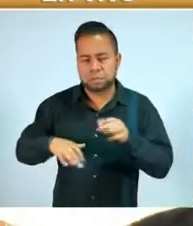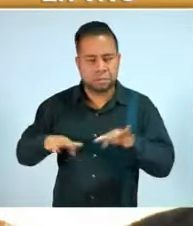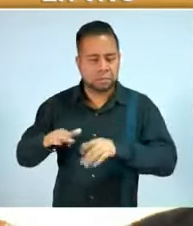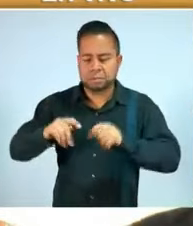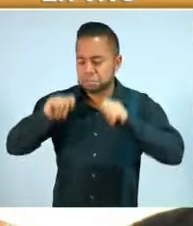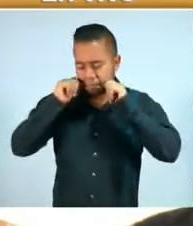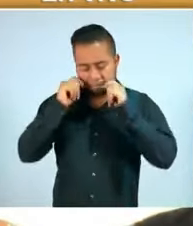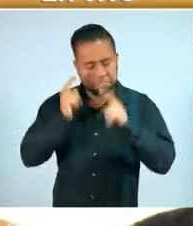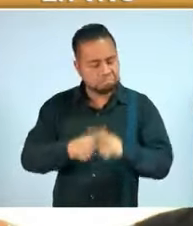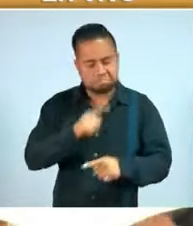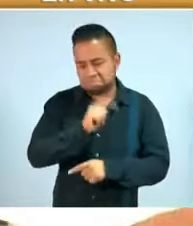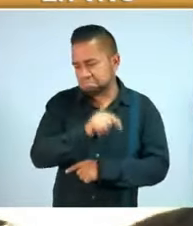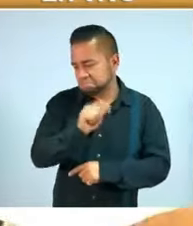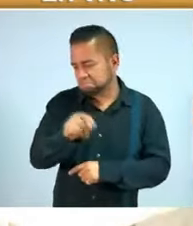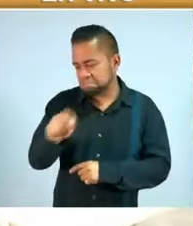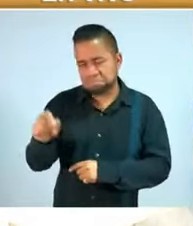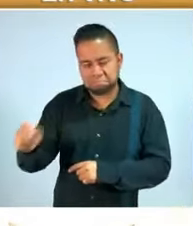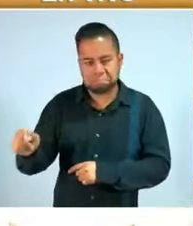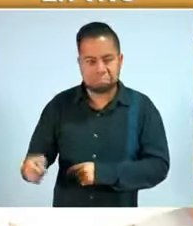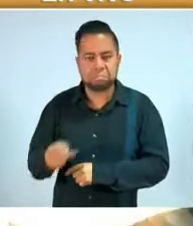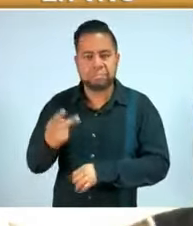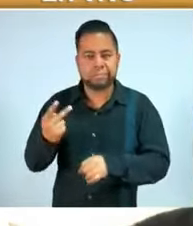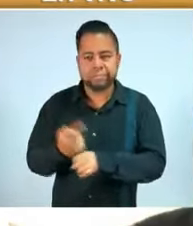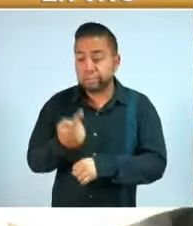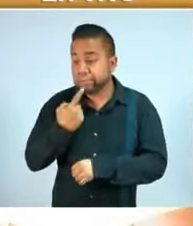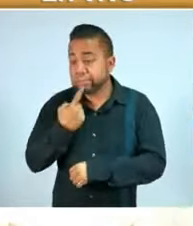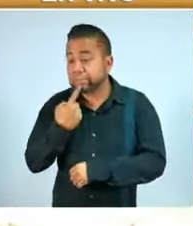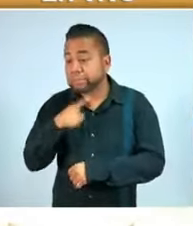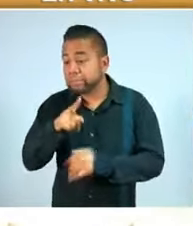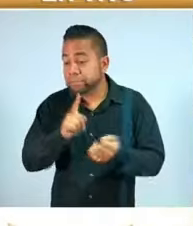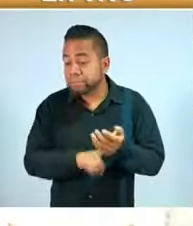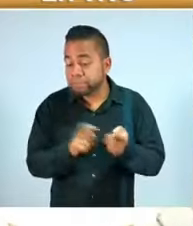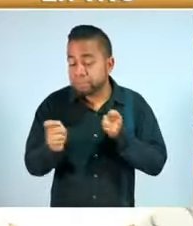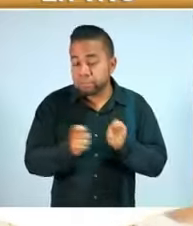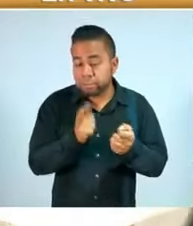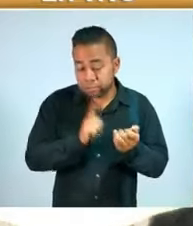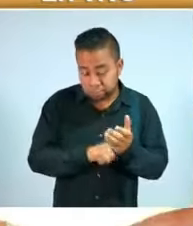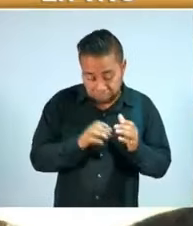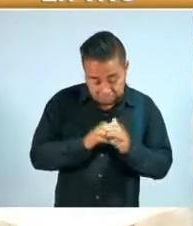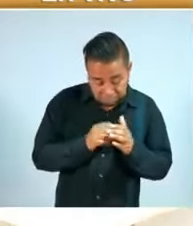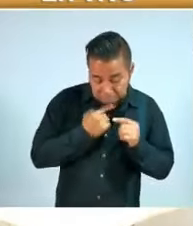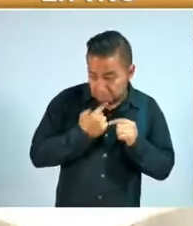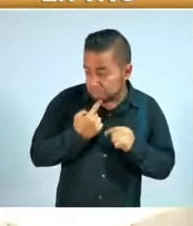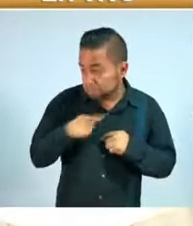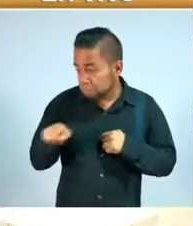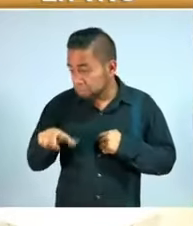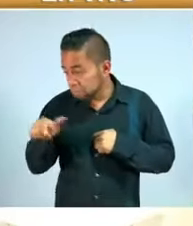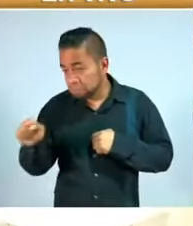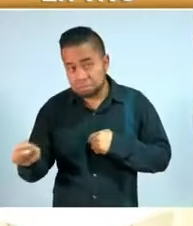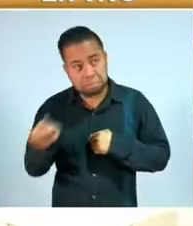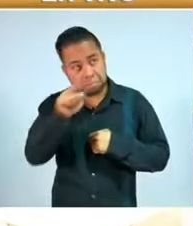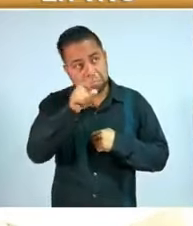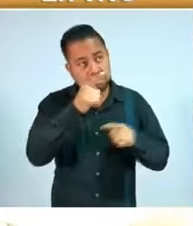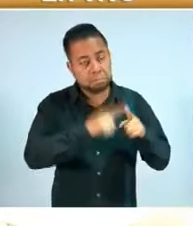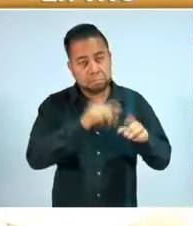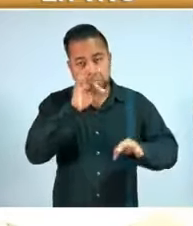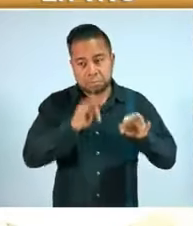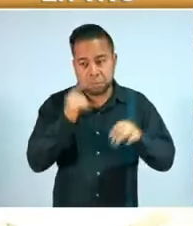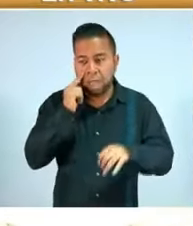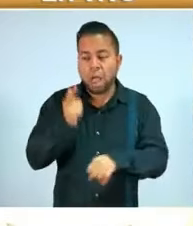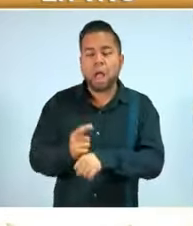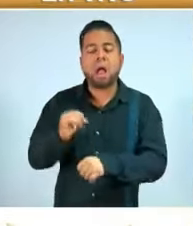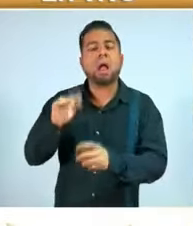cualquiera que sea, es acusado por su órgano de control interno y luego valorado por un órgano